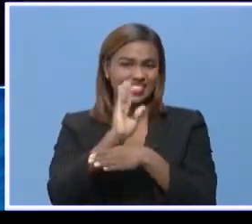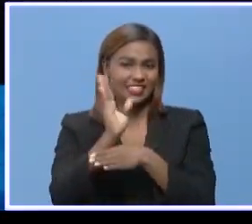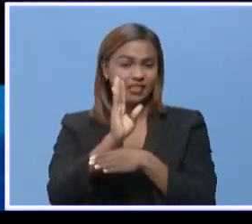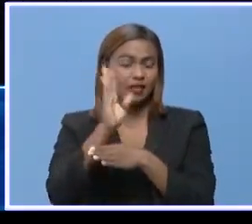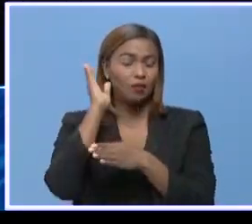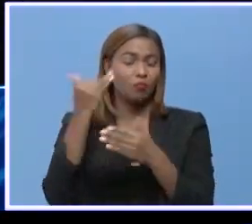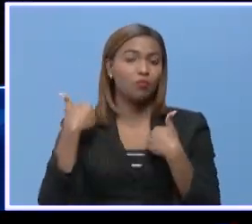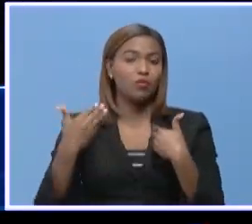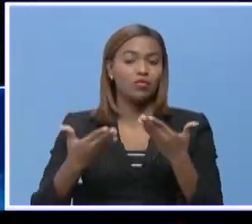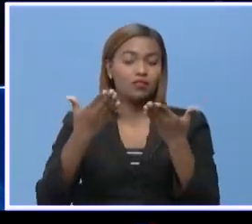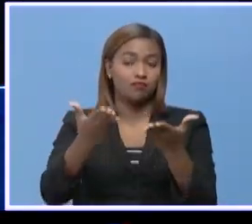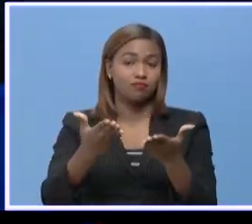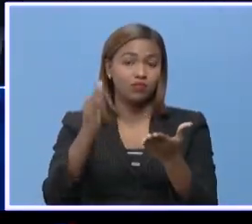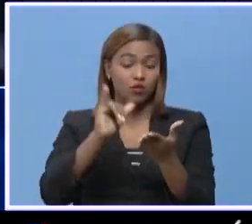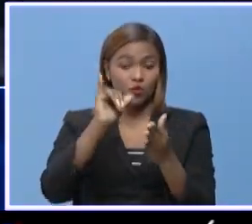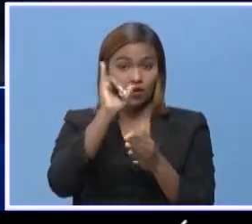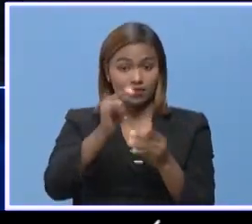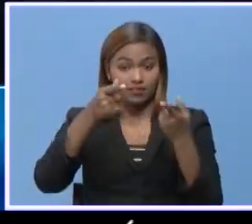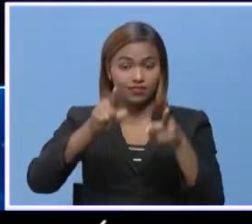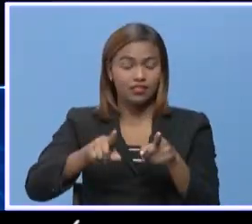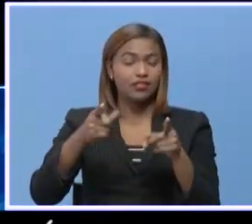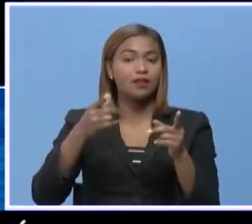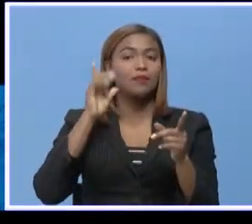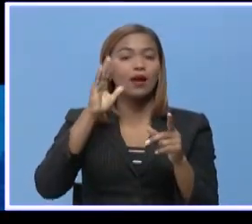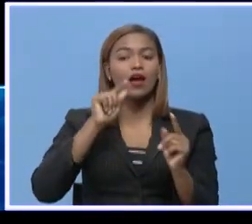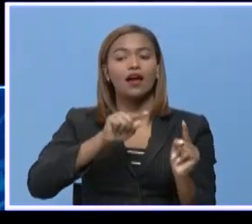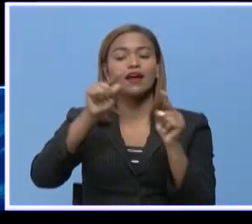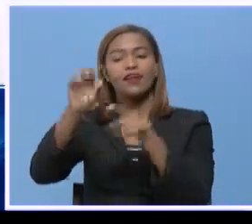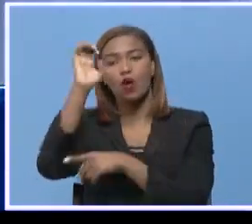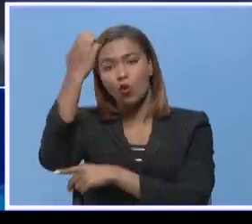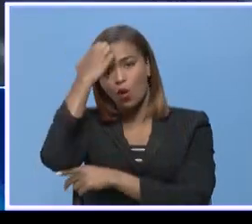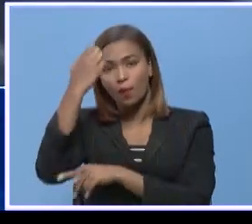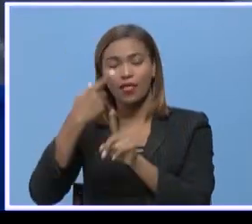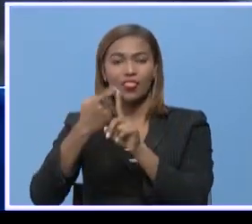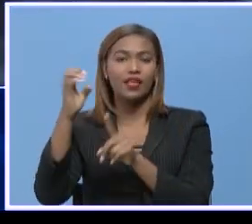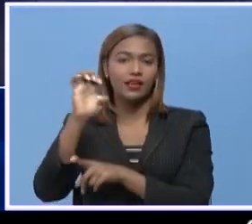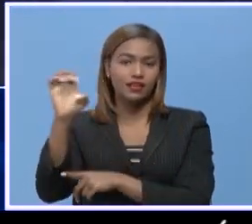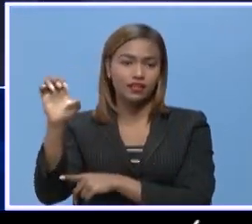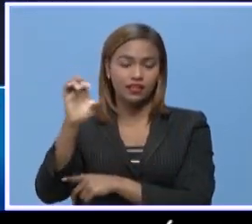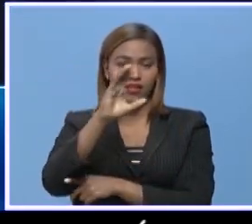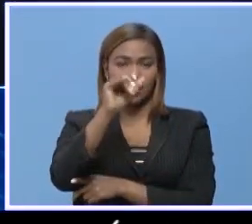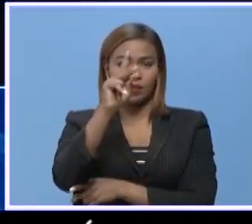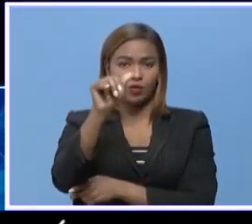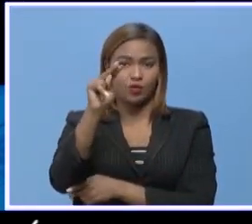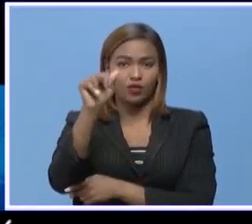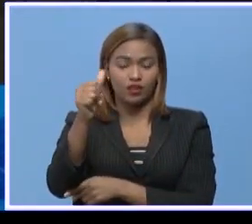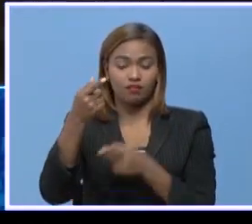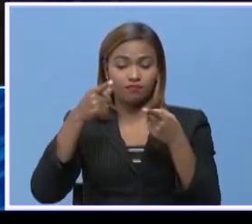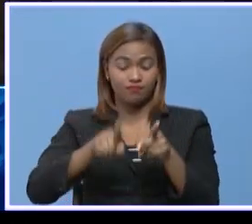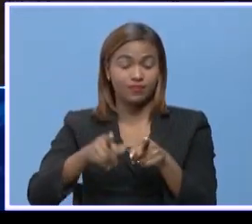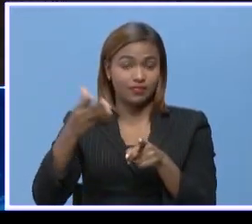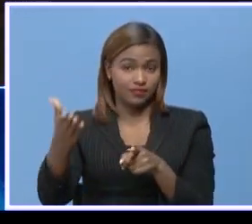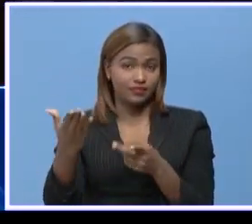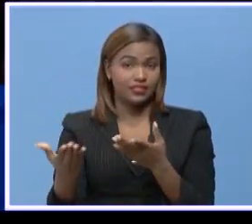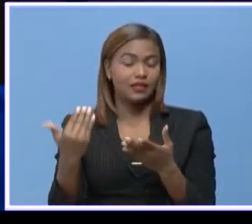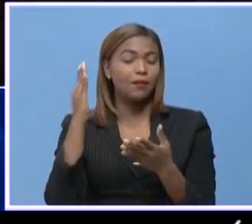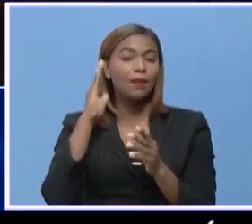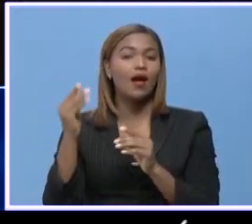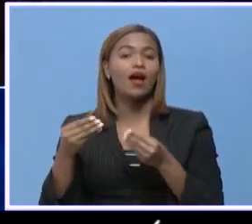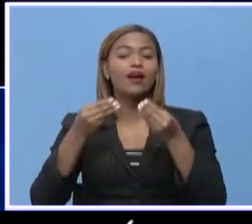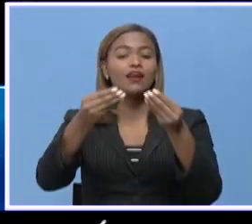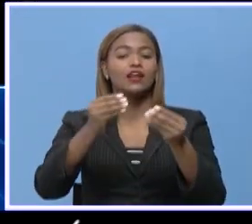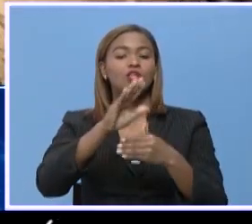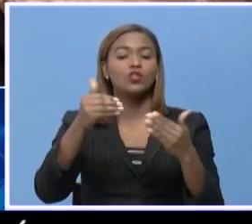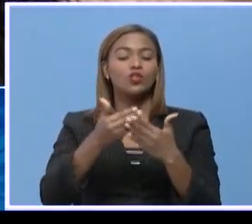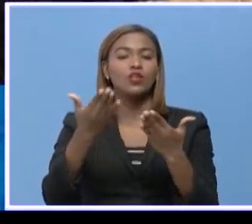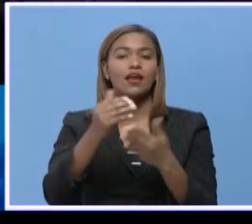que definió el género y que en esta ocasión se traslada a Europa del Este. Capcom ha confirmado que Resident Evil Village llegará a todo el mundo